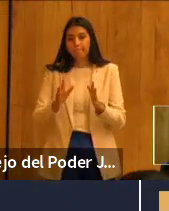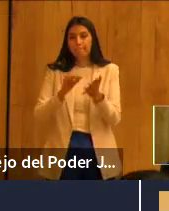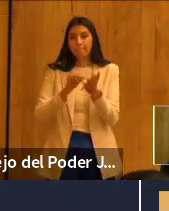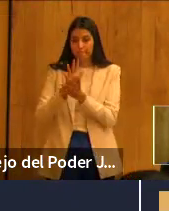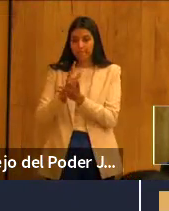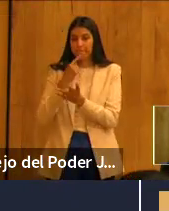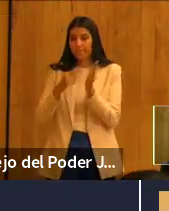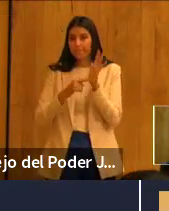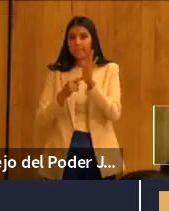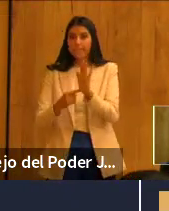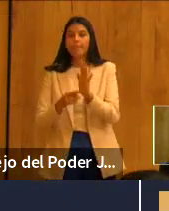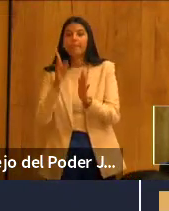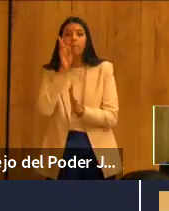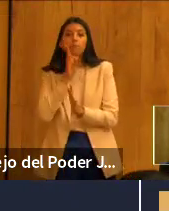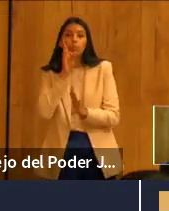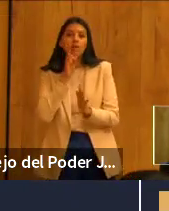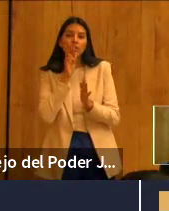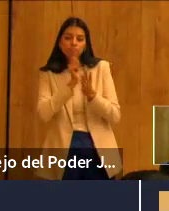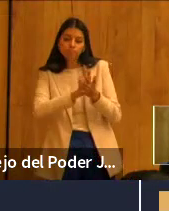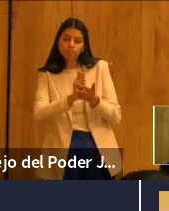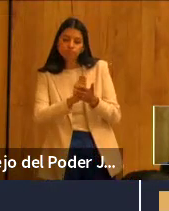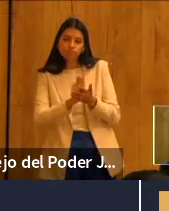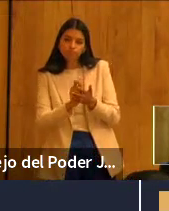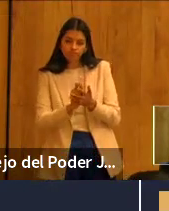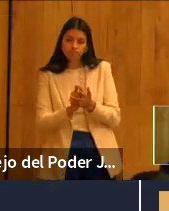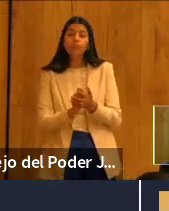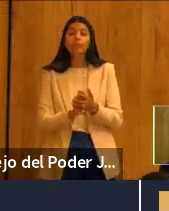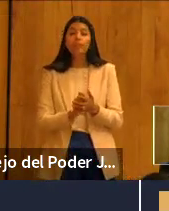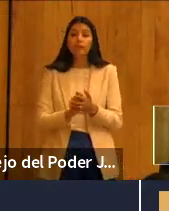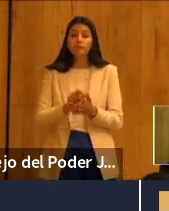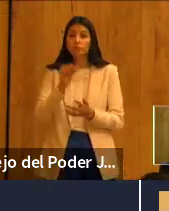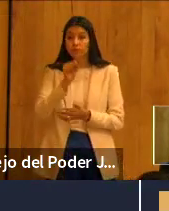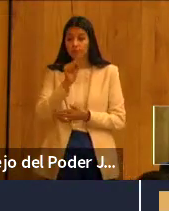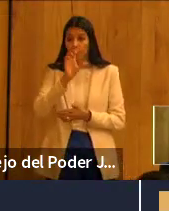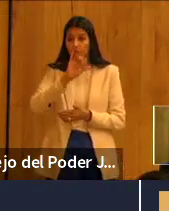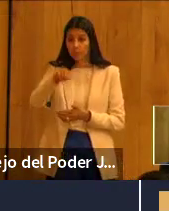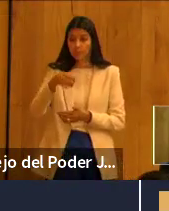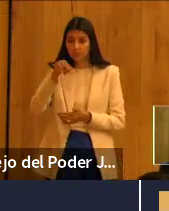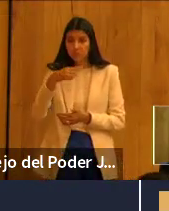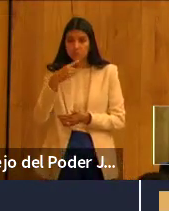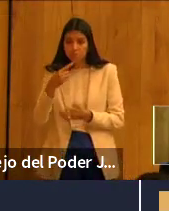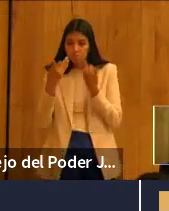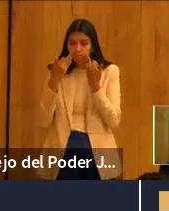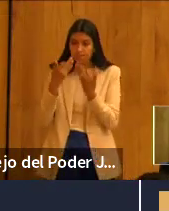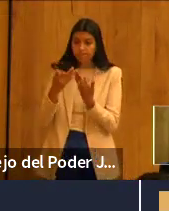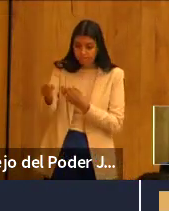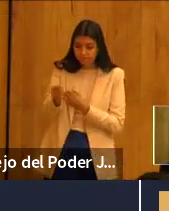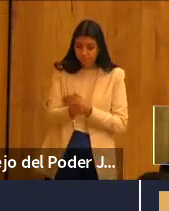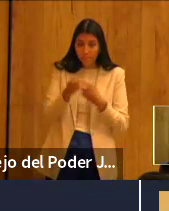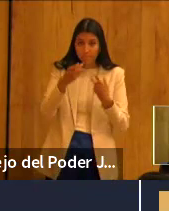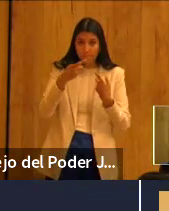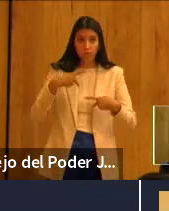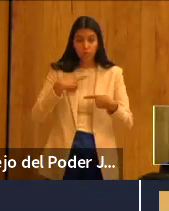establecí, la carga de la prueba es para el Ministerio Público. La Corte, en tratándose del testimonio de menores, de